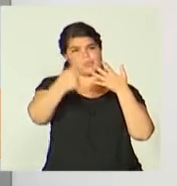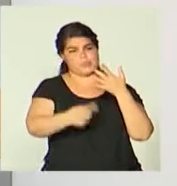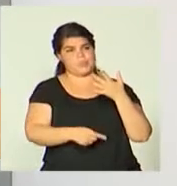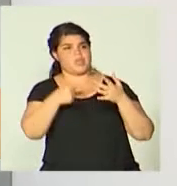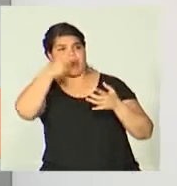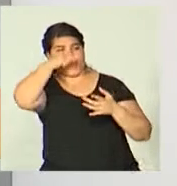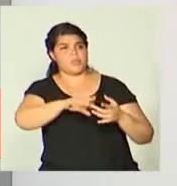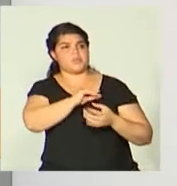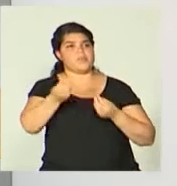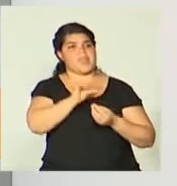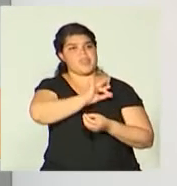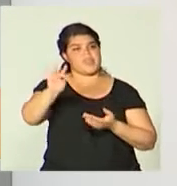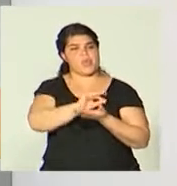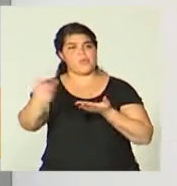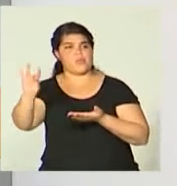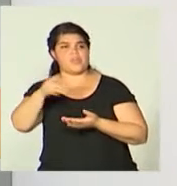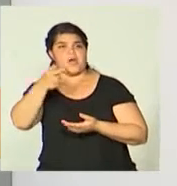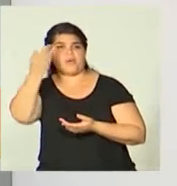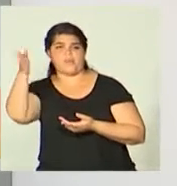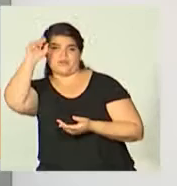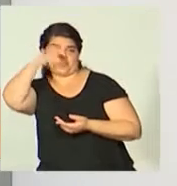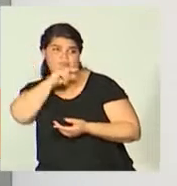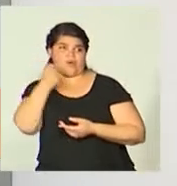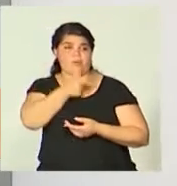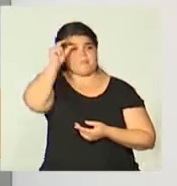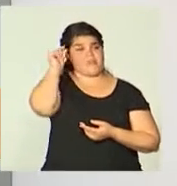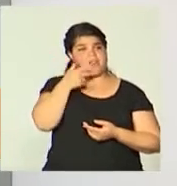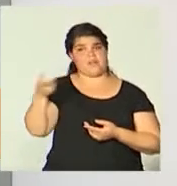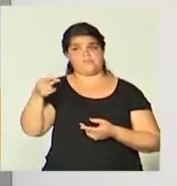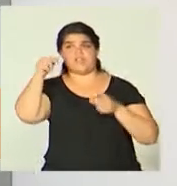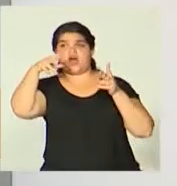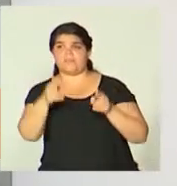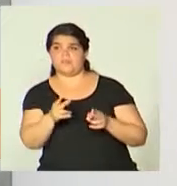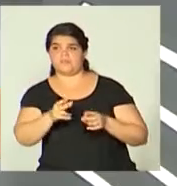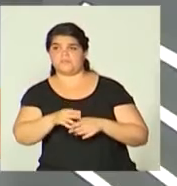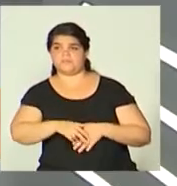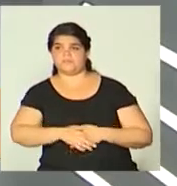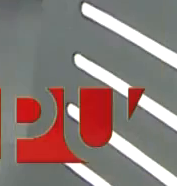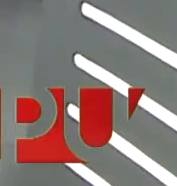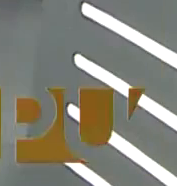refinanciamiento de la deuda del Banco Nación con el gobierno de Francisco Pérez. Pausa, ya venimos.